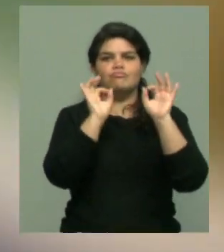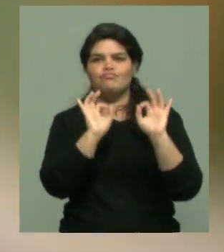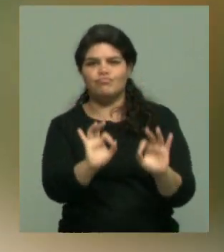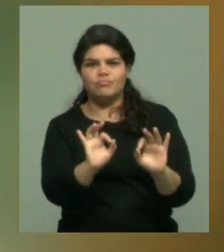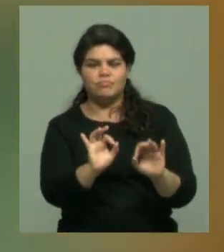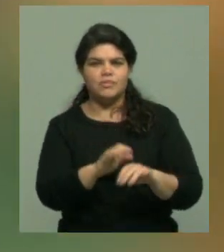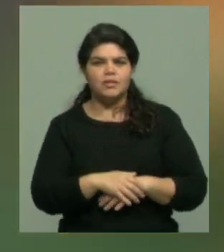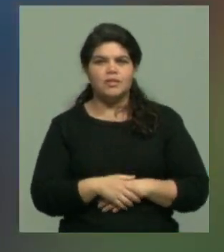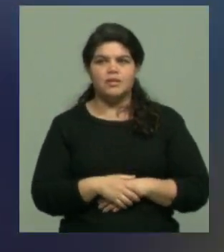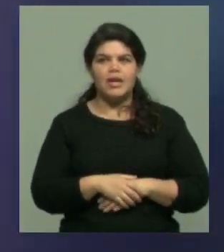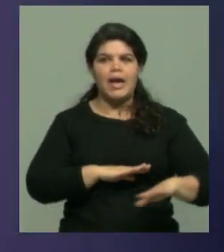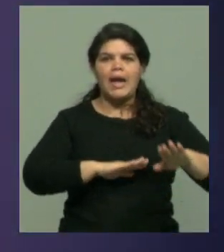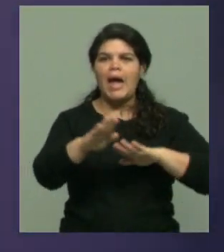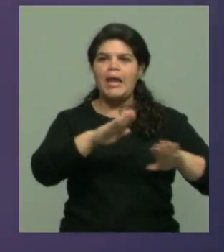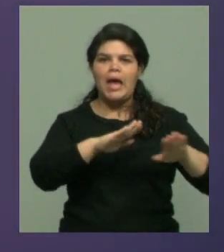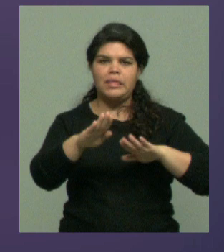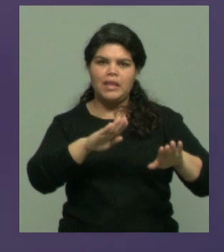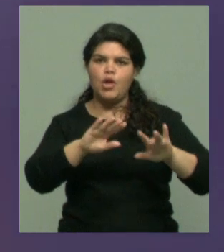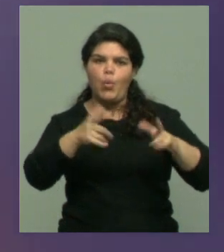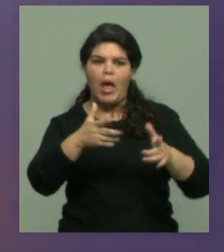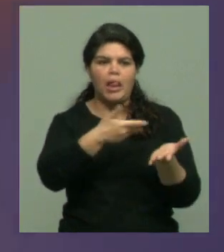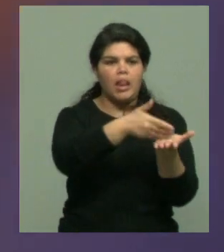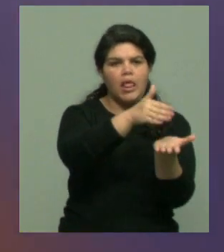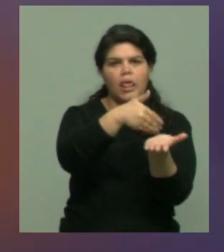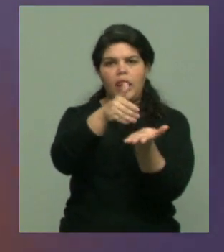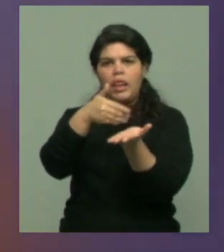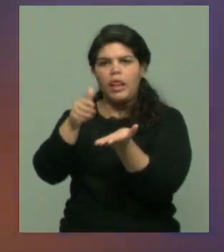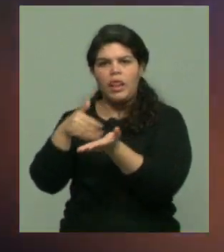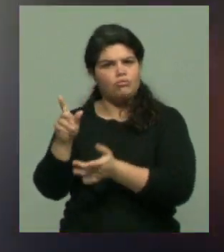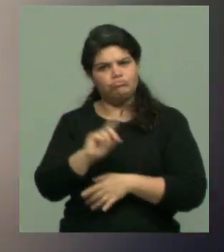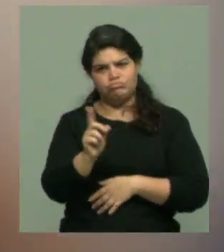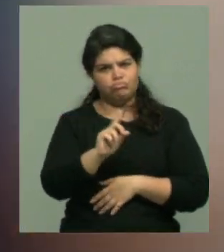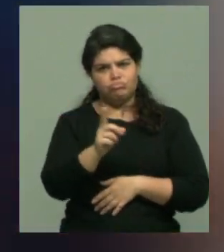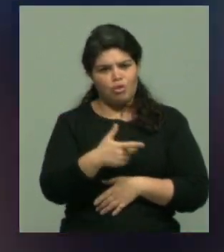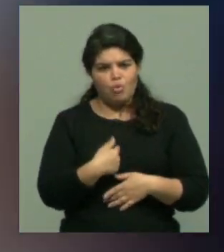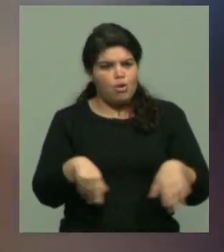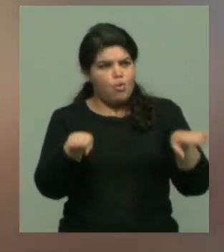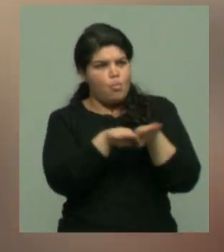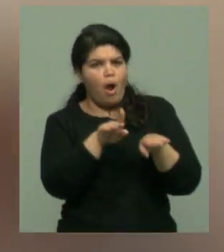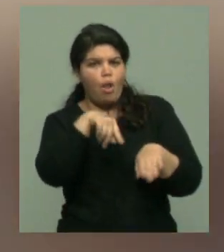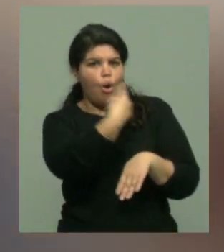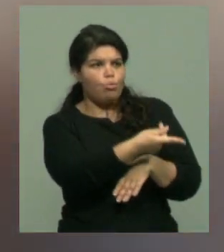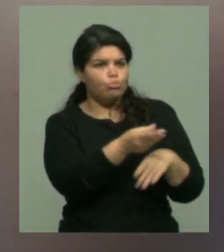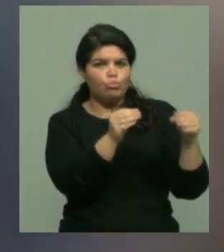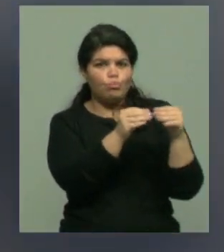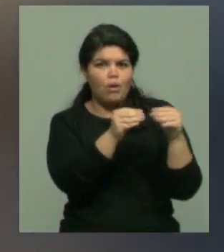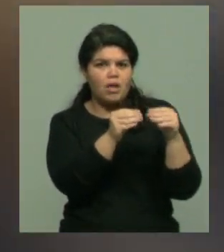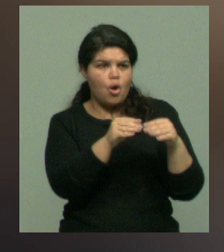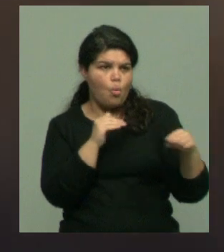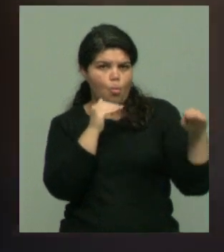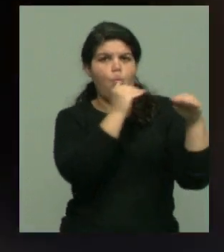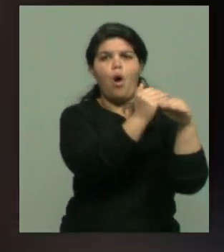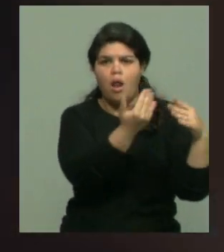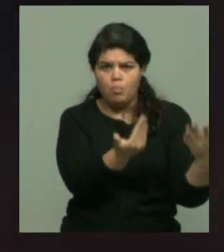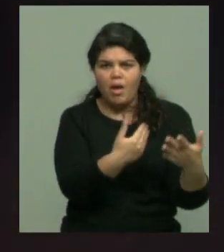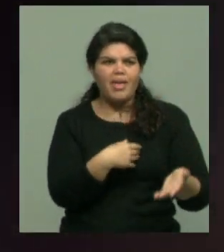Es un karate totalmente inclusivo. Uh-huh. Él puede practicar igual que cualquier otra persona, no hay discriminación, no